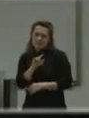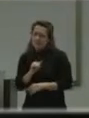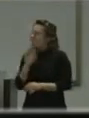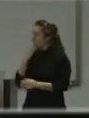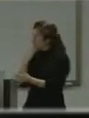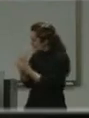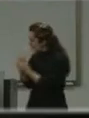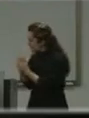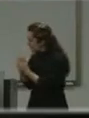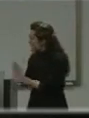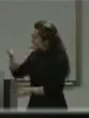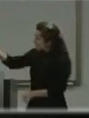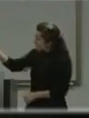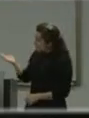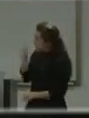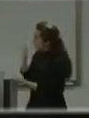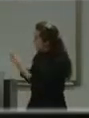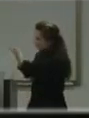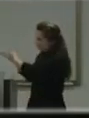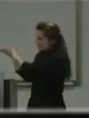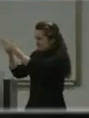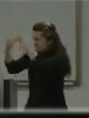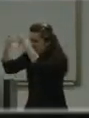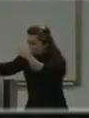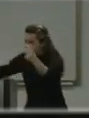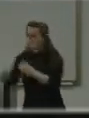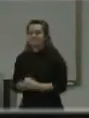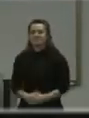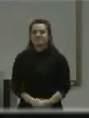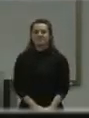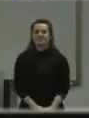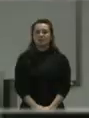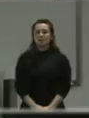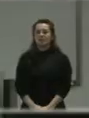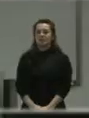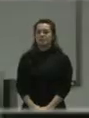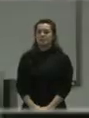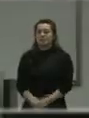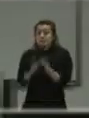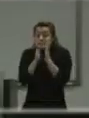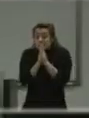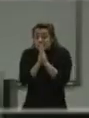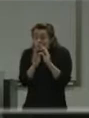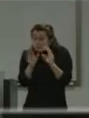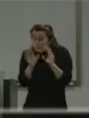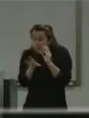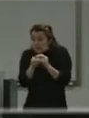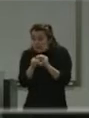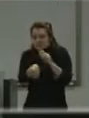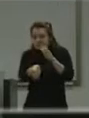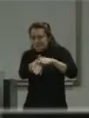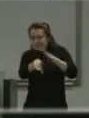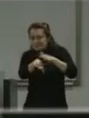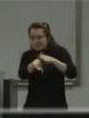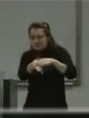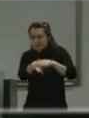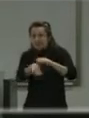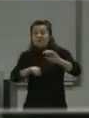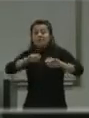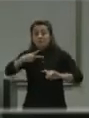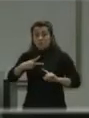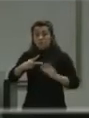gracias muchas gracias a ustedes y les robamos unos minutos más también para decirles en la segunda